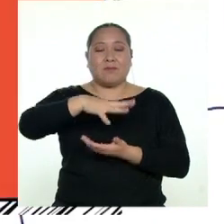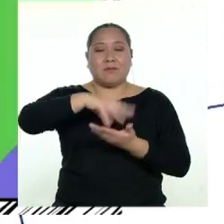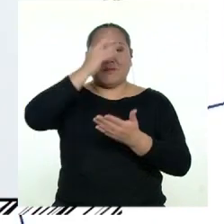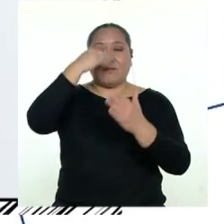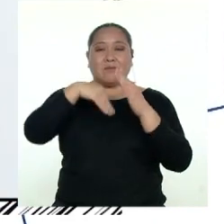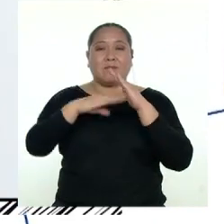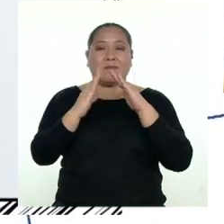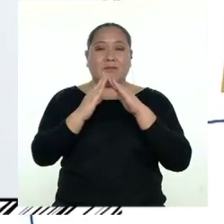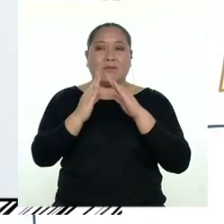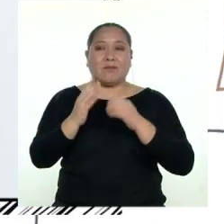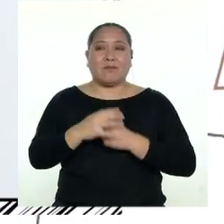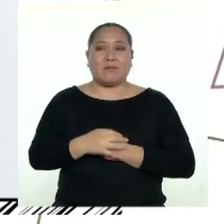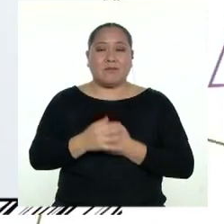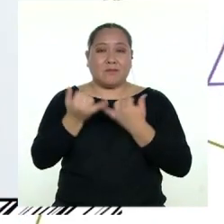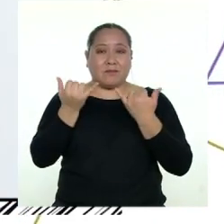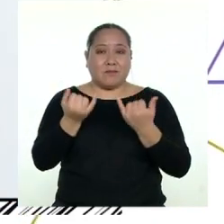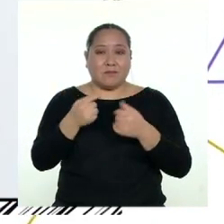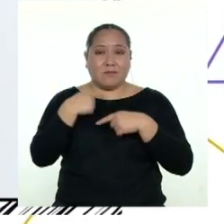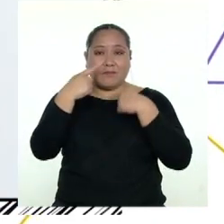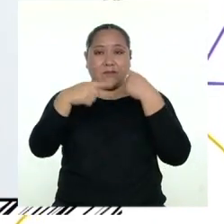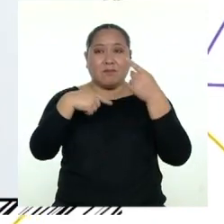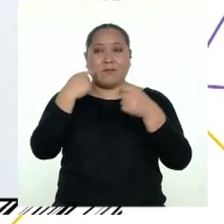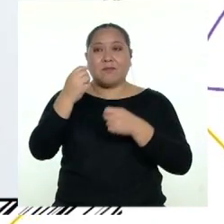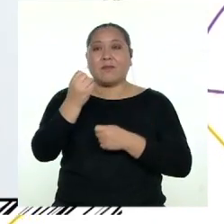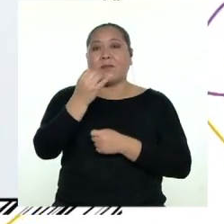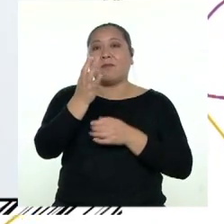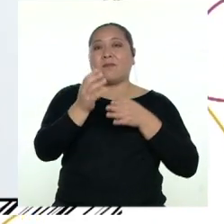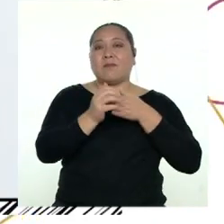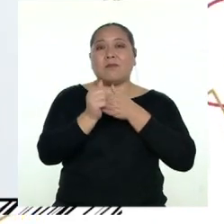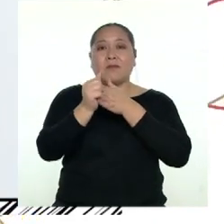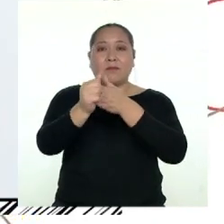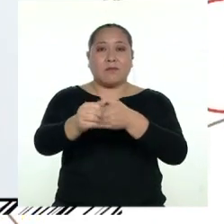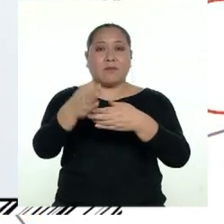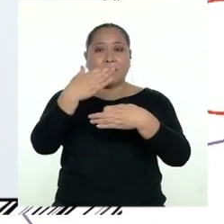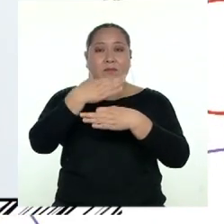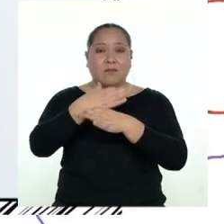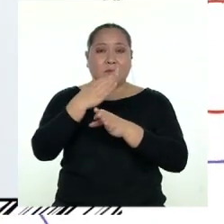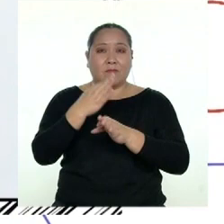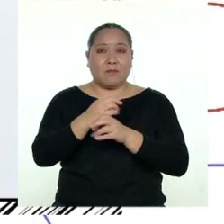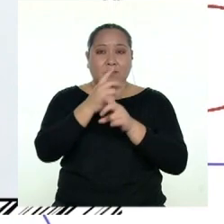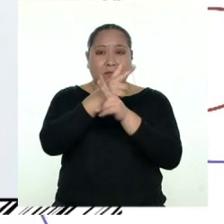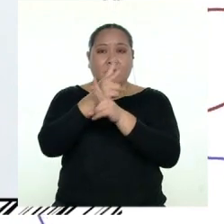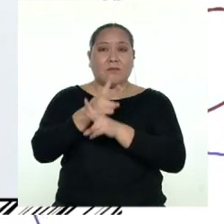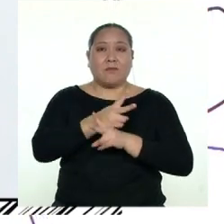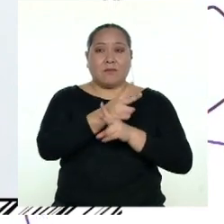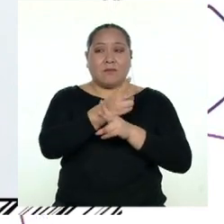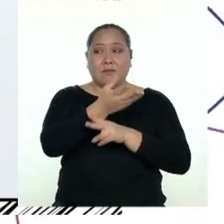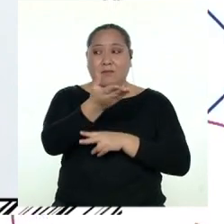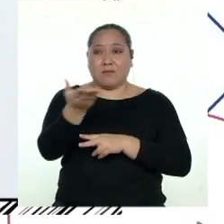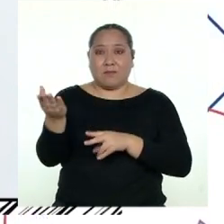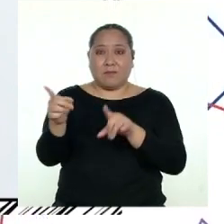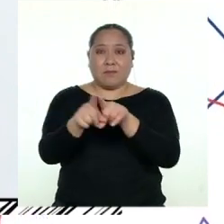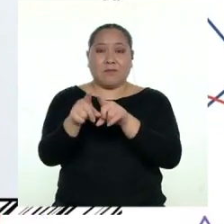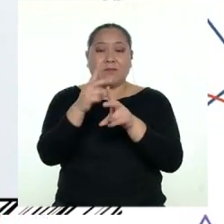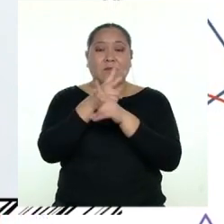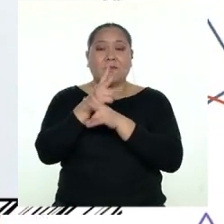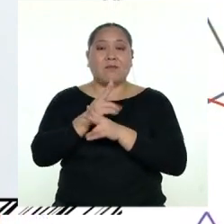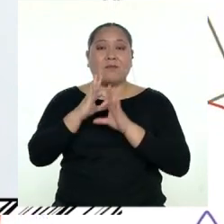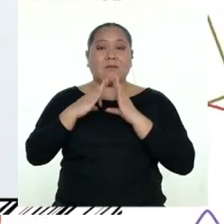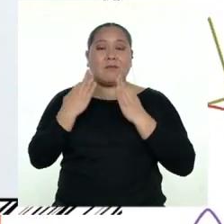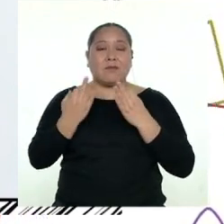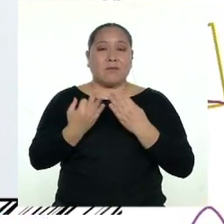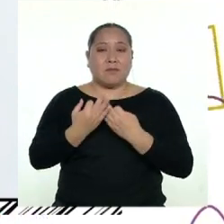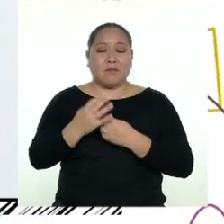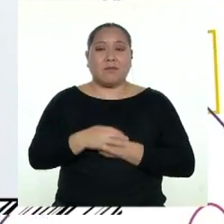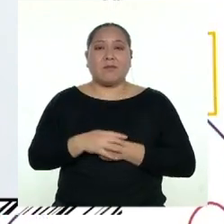Casa. Hoy quiero comentarles una serie de guías y recursos para cuidarse y cuidar a sus familias, sobre todo en